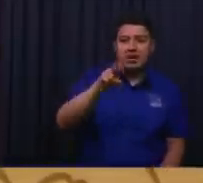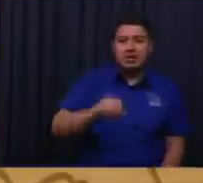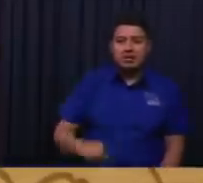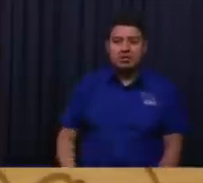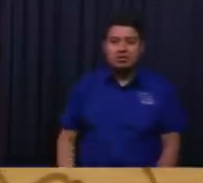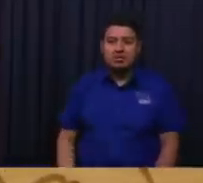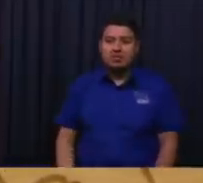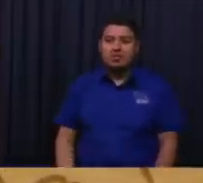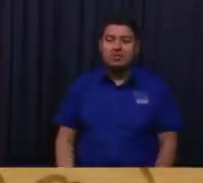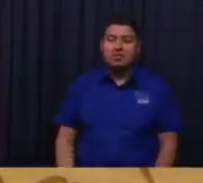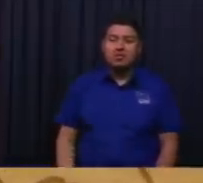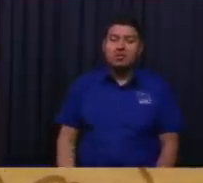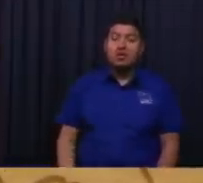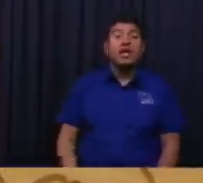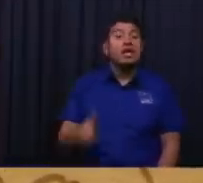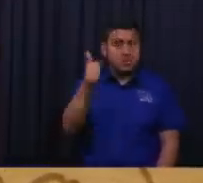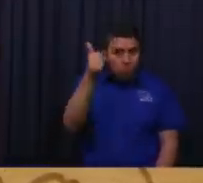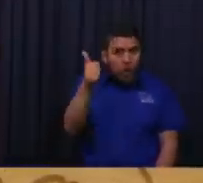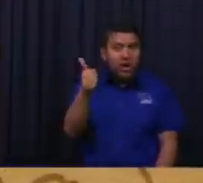Dios tiene grandes cosas para nosotros.